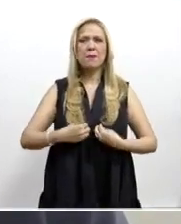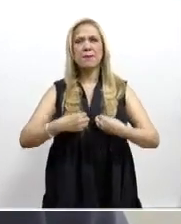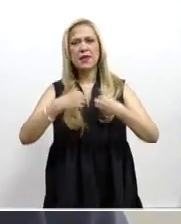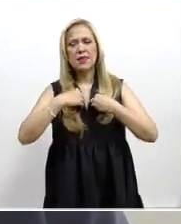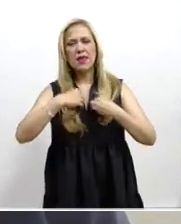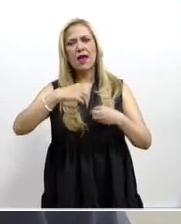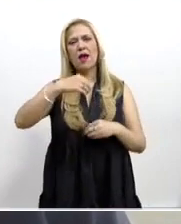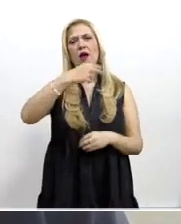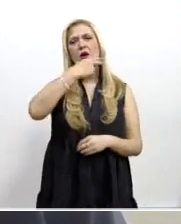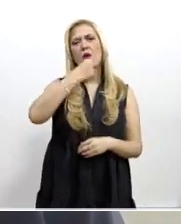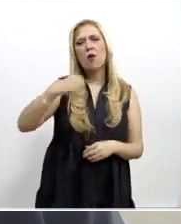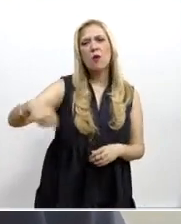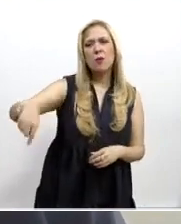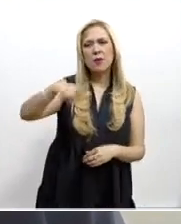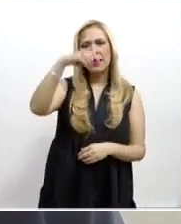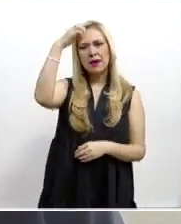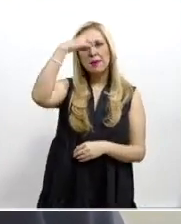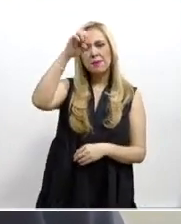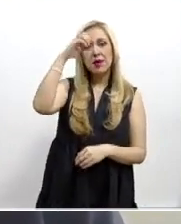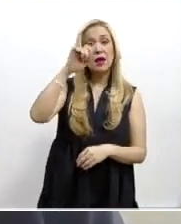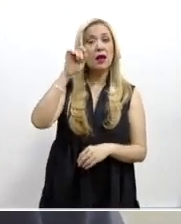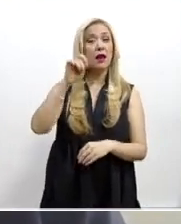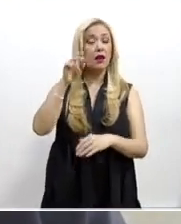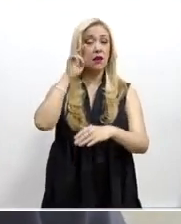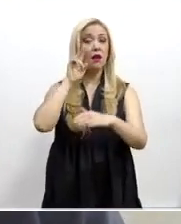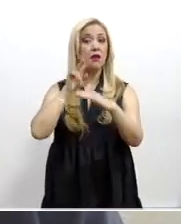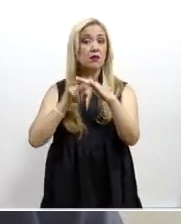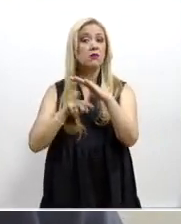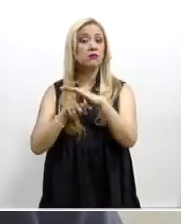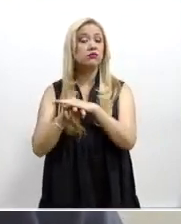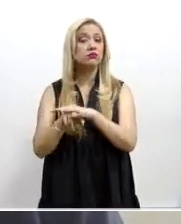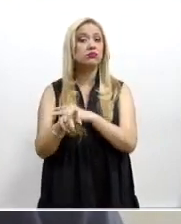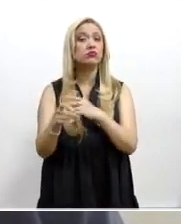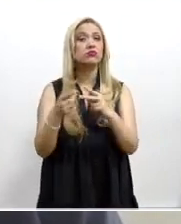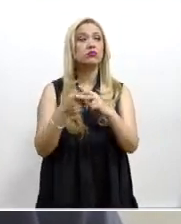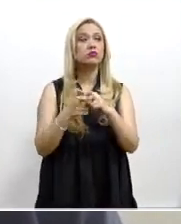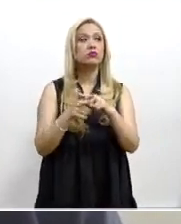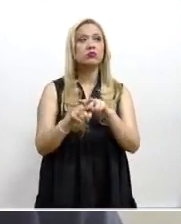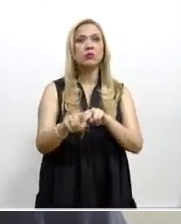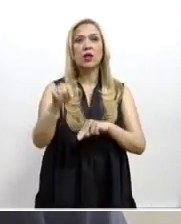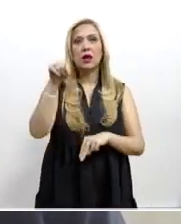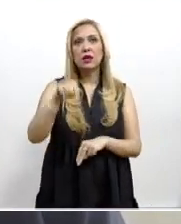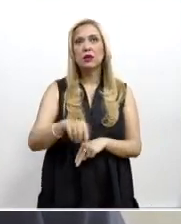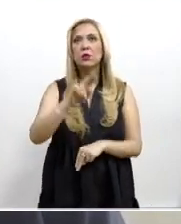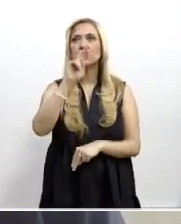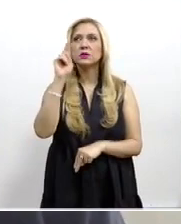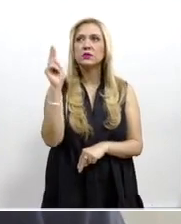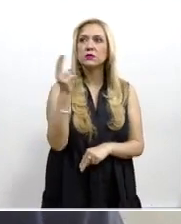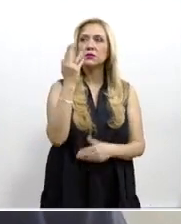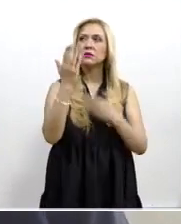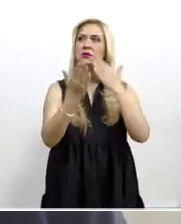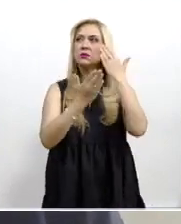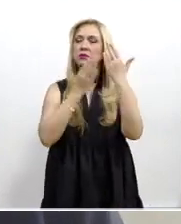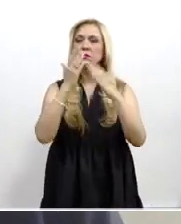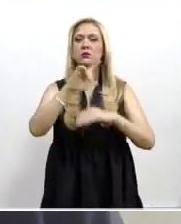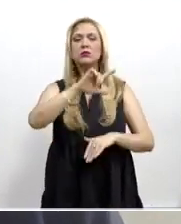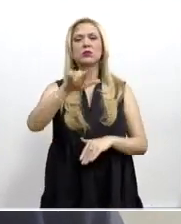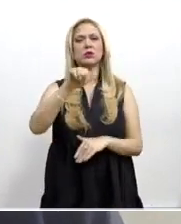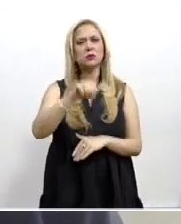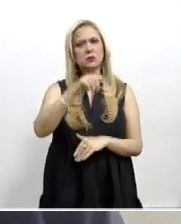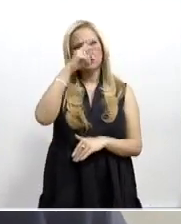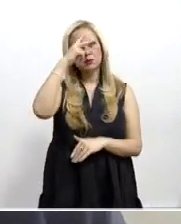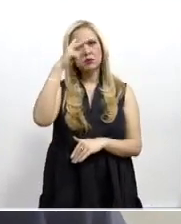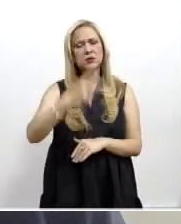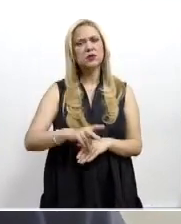hombres es un campo de investigación, de estudio que inicia en el ámbito académico y que luego en México al menos